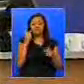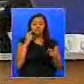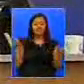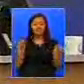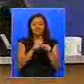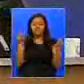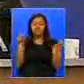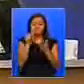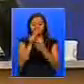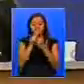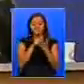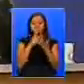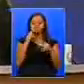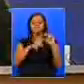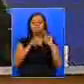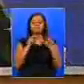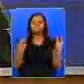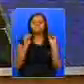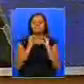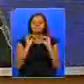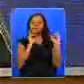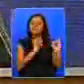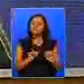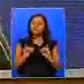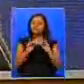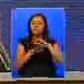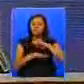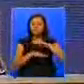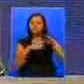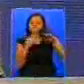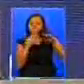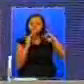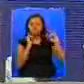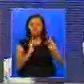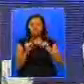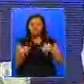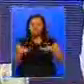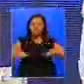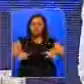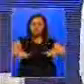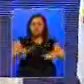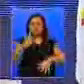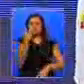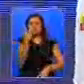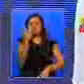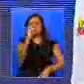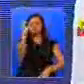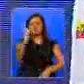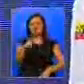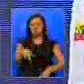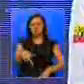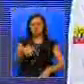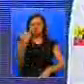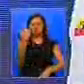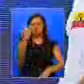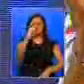de construcción de industrias básicas que van a elevar nuestro nivel de industrialización del 13% del componente del